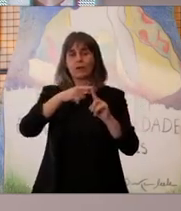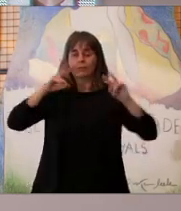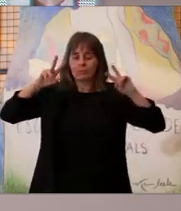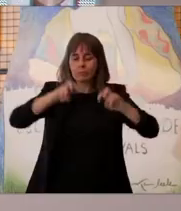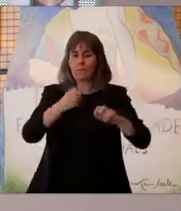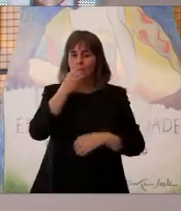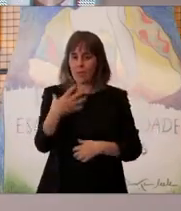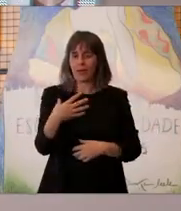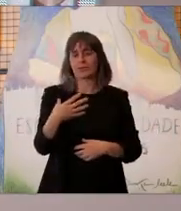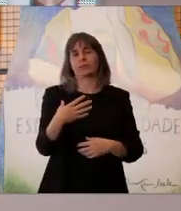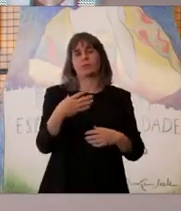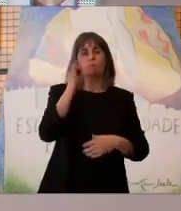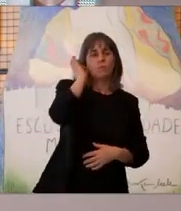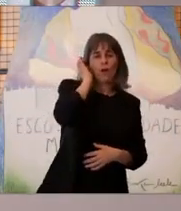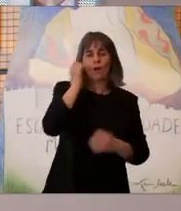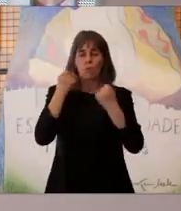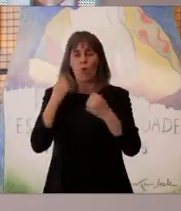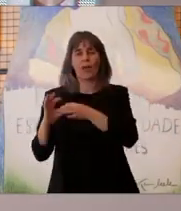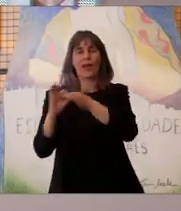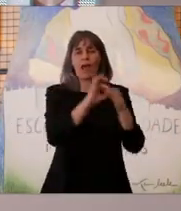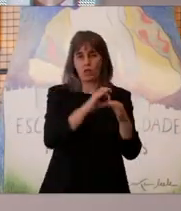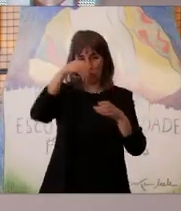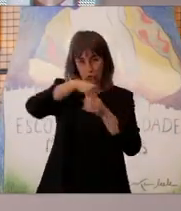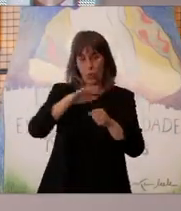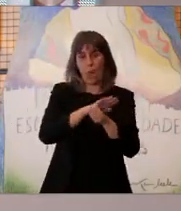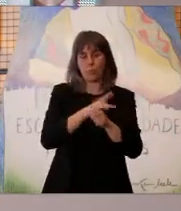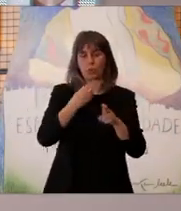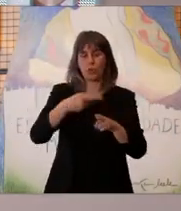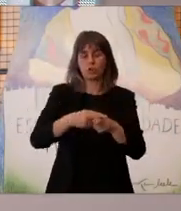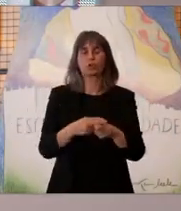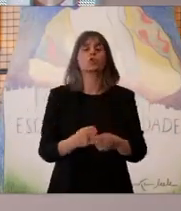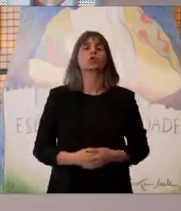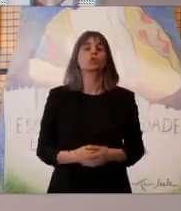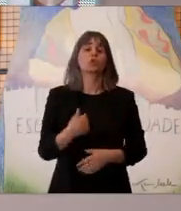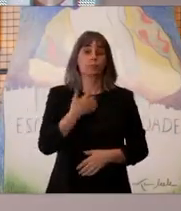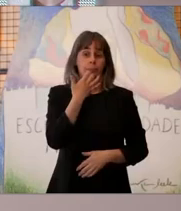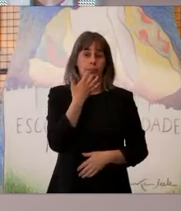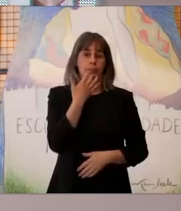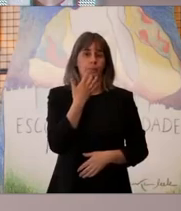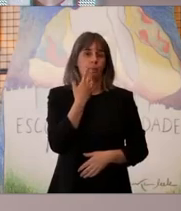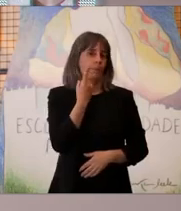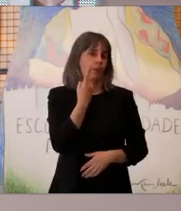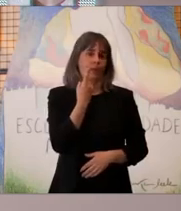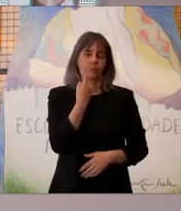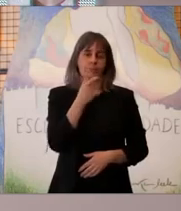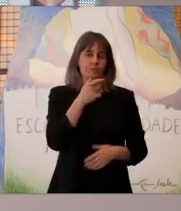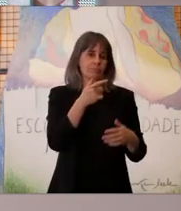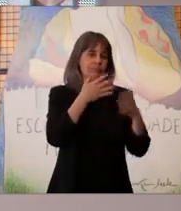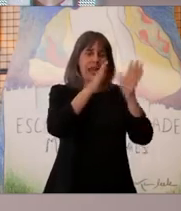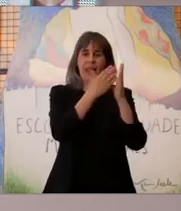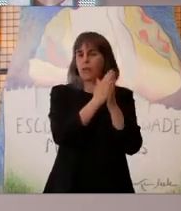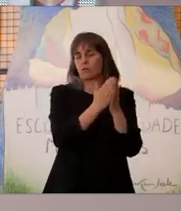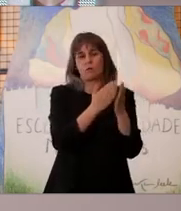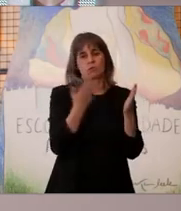poder dentro del ámbito político y para mí una de las de los manifiestos recientes